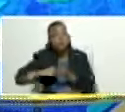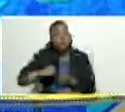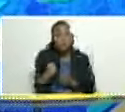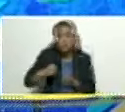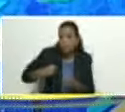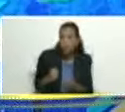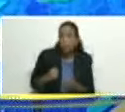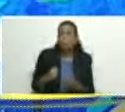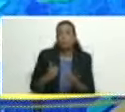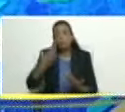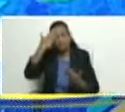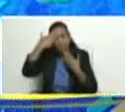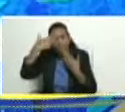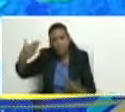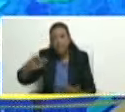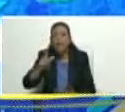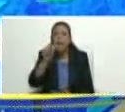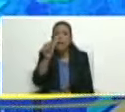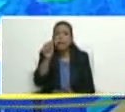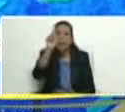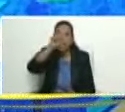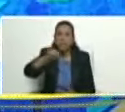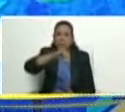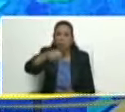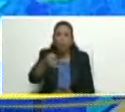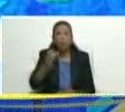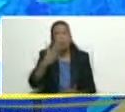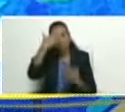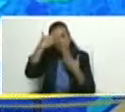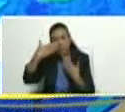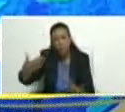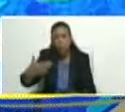Trabajando. Mi saludo al Poder Judicial venezolano.